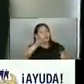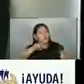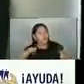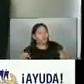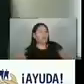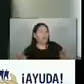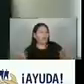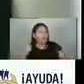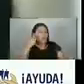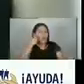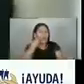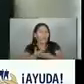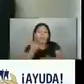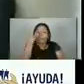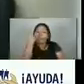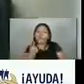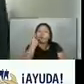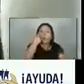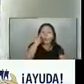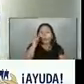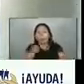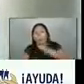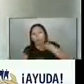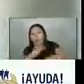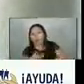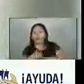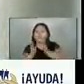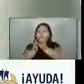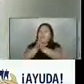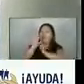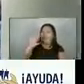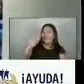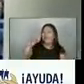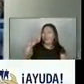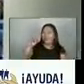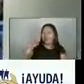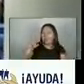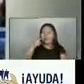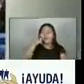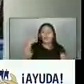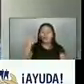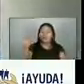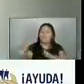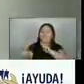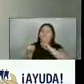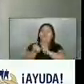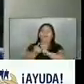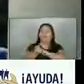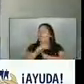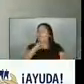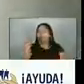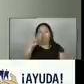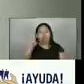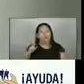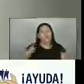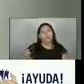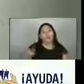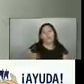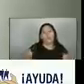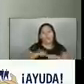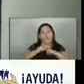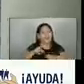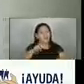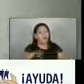se presentarán las pruebas testimoniales y aunque la Fiscalía solicitó que no se hiciera de manera presencial, el juzgado especializado